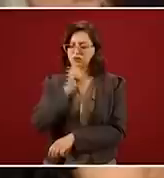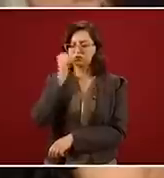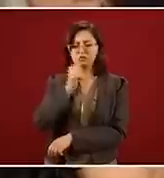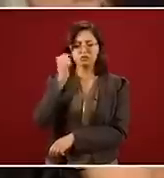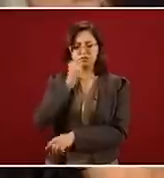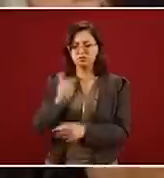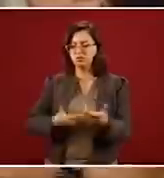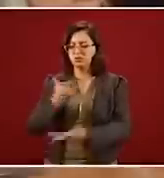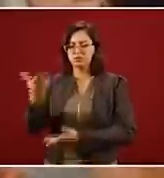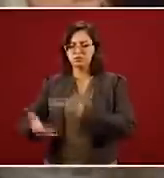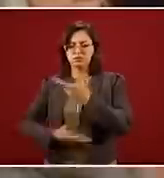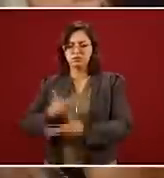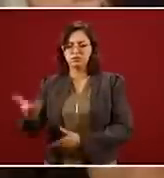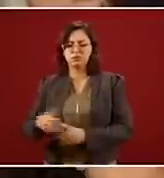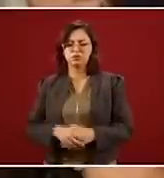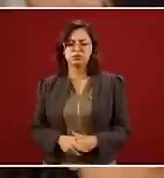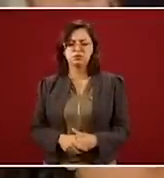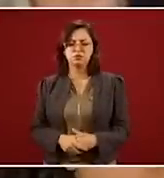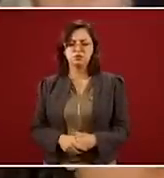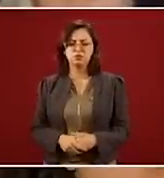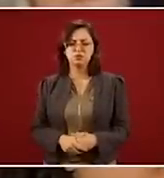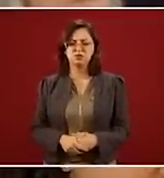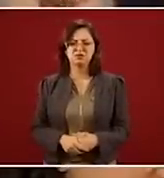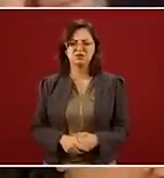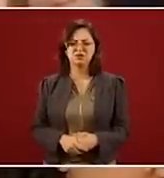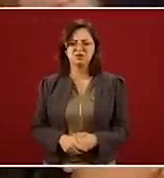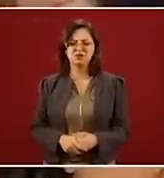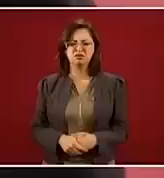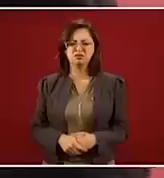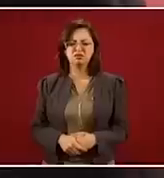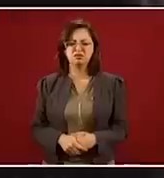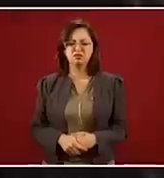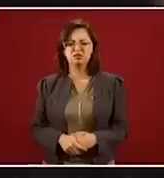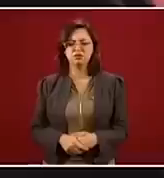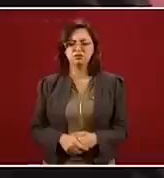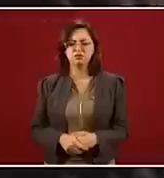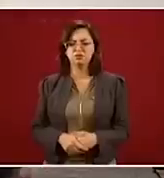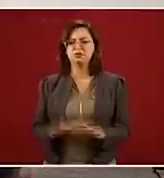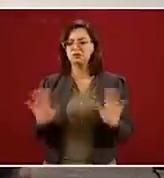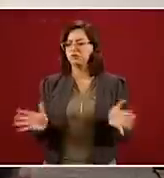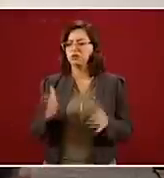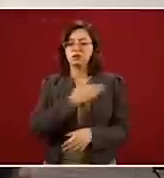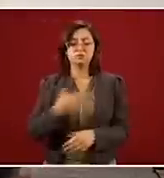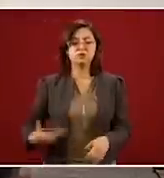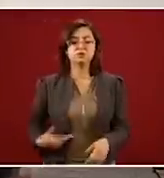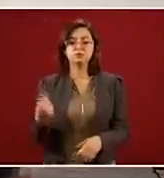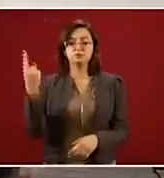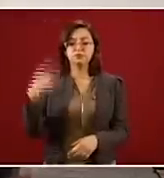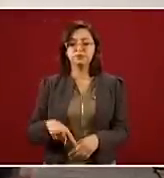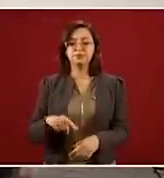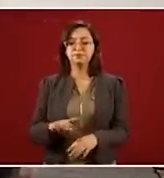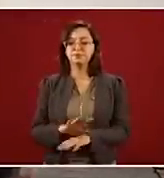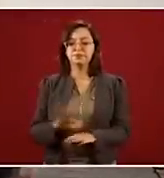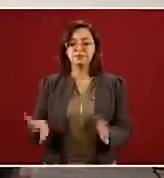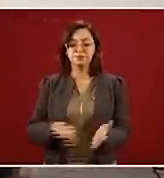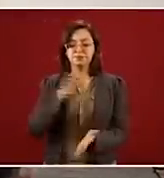de servicios. Ya no habrá más rondas ni nada. Eso lo ha definido el señor presidente